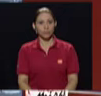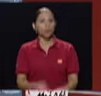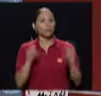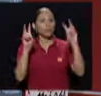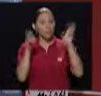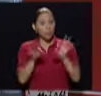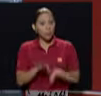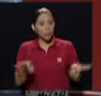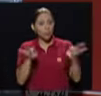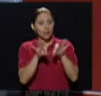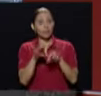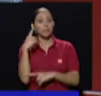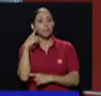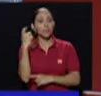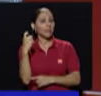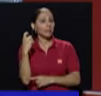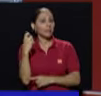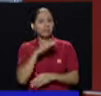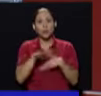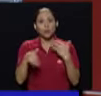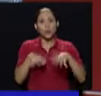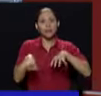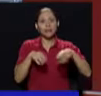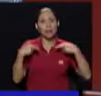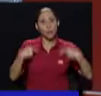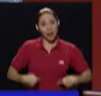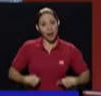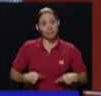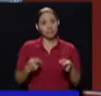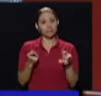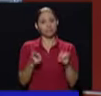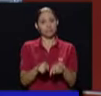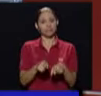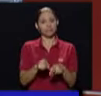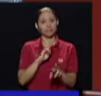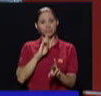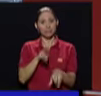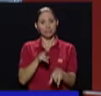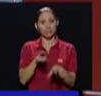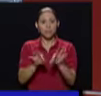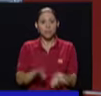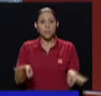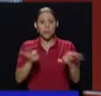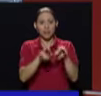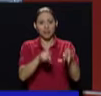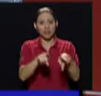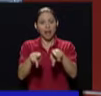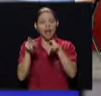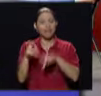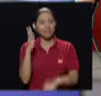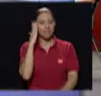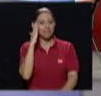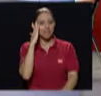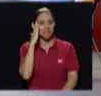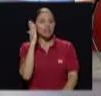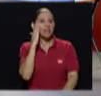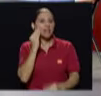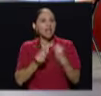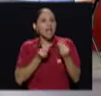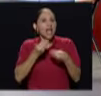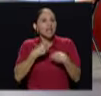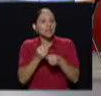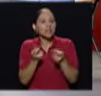Un tema muy importante porque toda actividad humana pues tiene alguna consecuencia y es importante que la población maneje esta información para